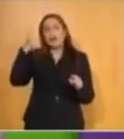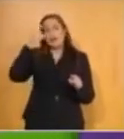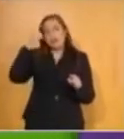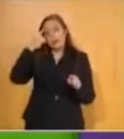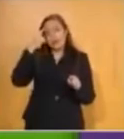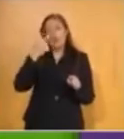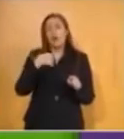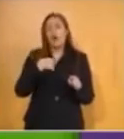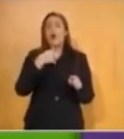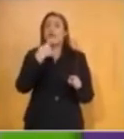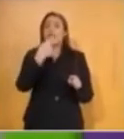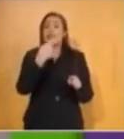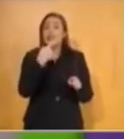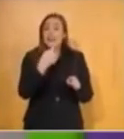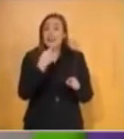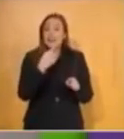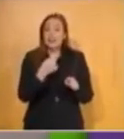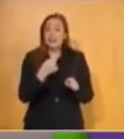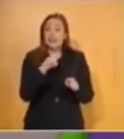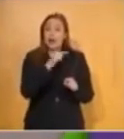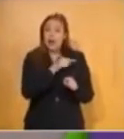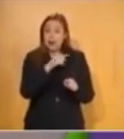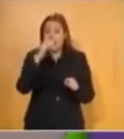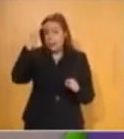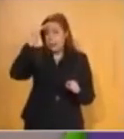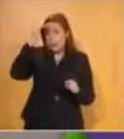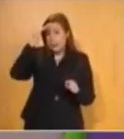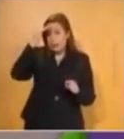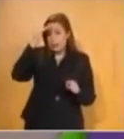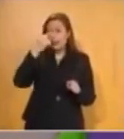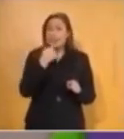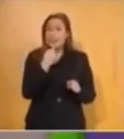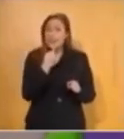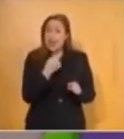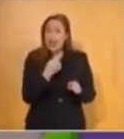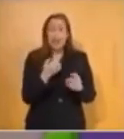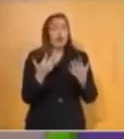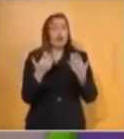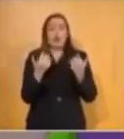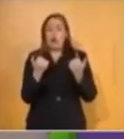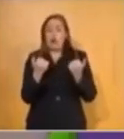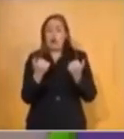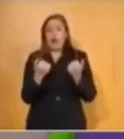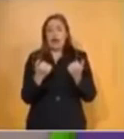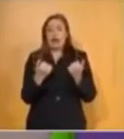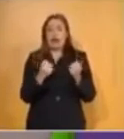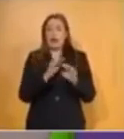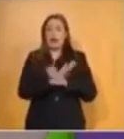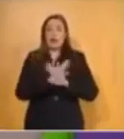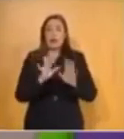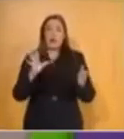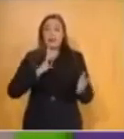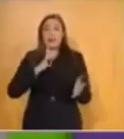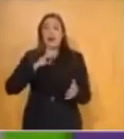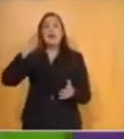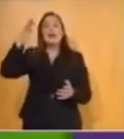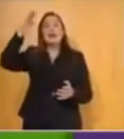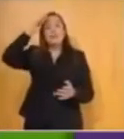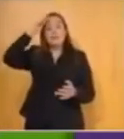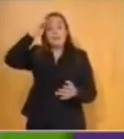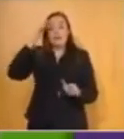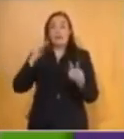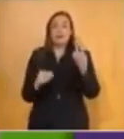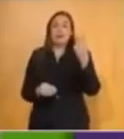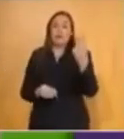we don't have speech bubbles. Aquí no tenemos ningún globo de diálogo. Here we have only thought bubbles. Tenemos únicamente